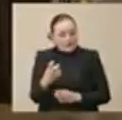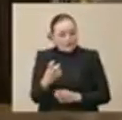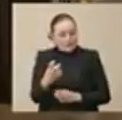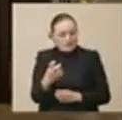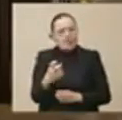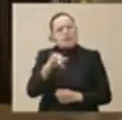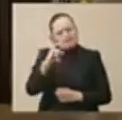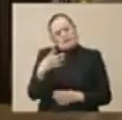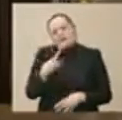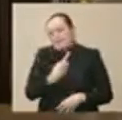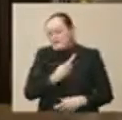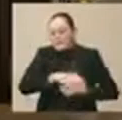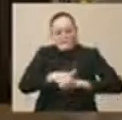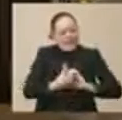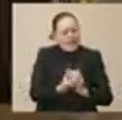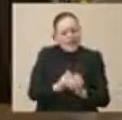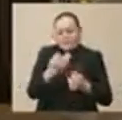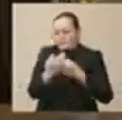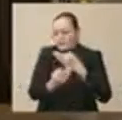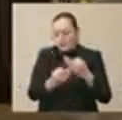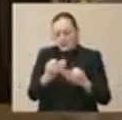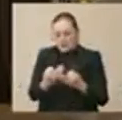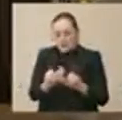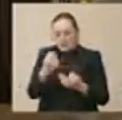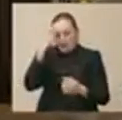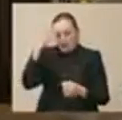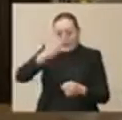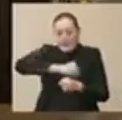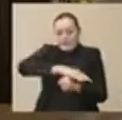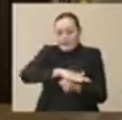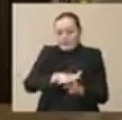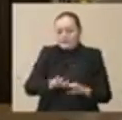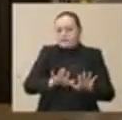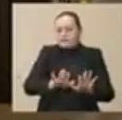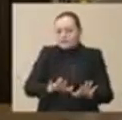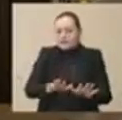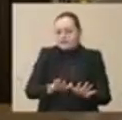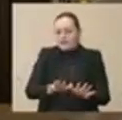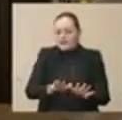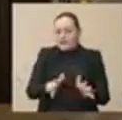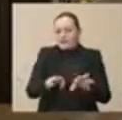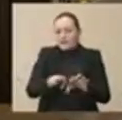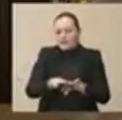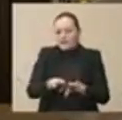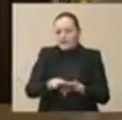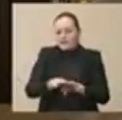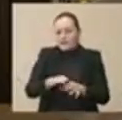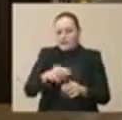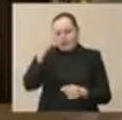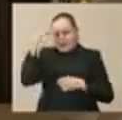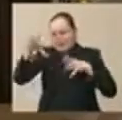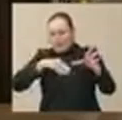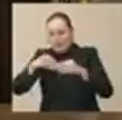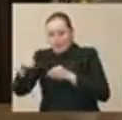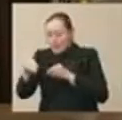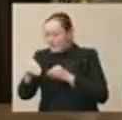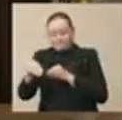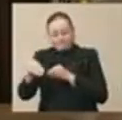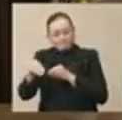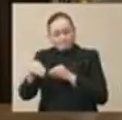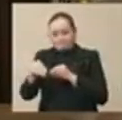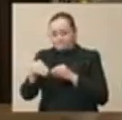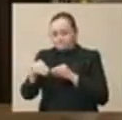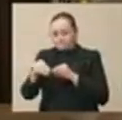demostrado ser la mejor forma junto con el cuidado personal de mantener bajo control la pandemia de cortar las